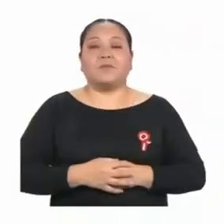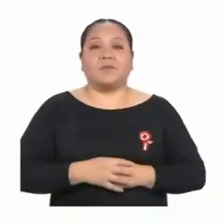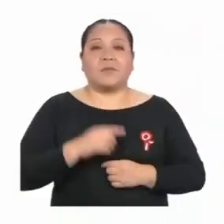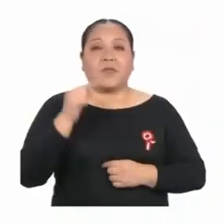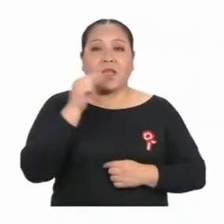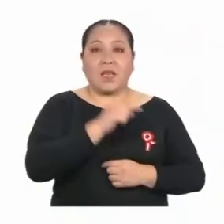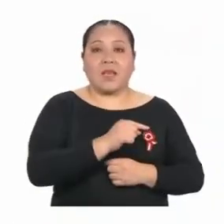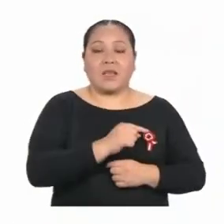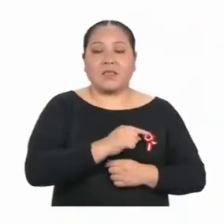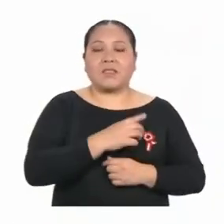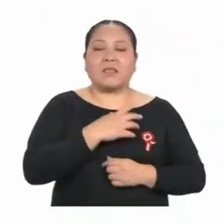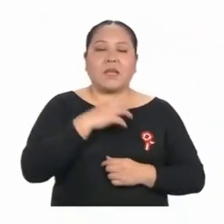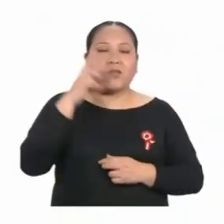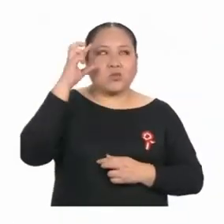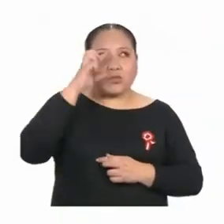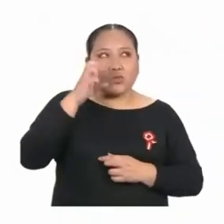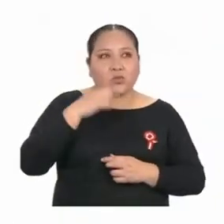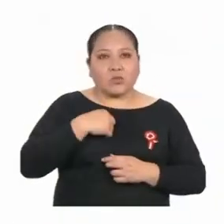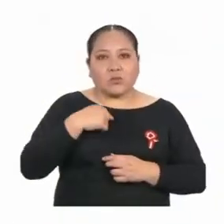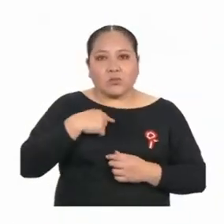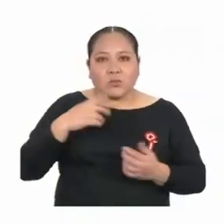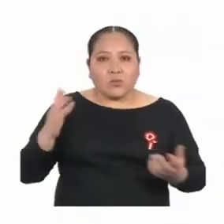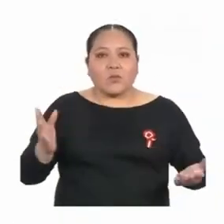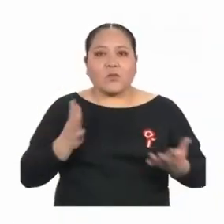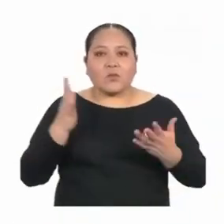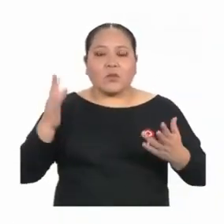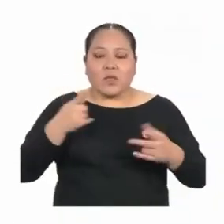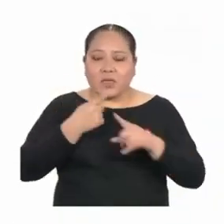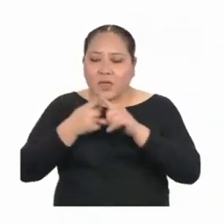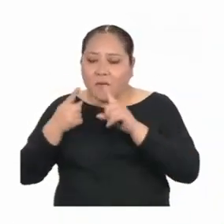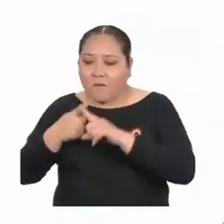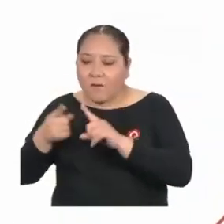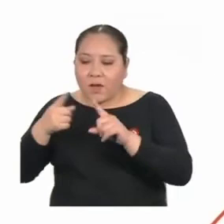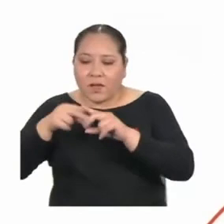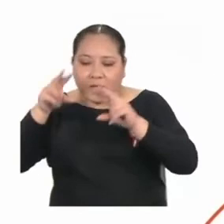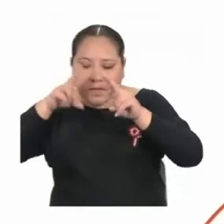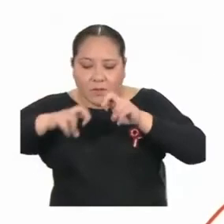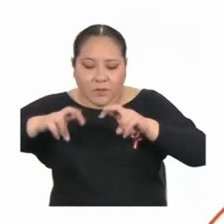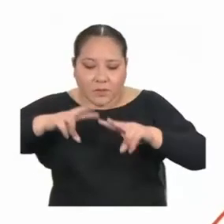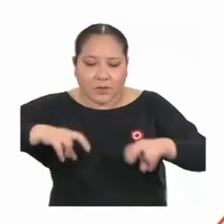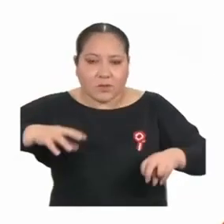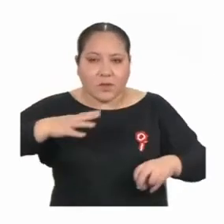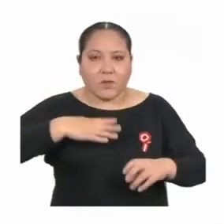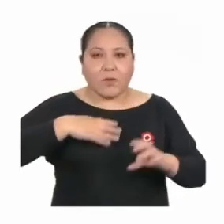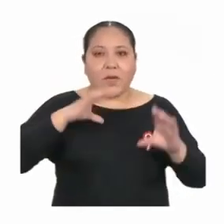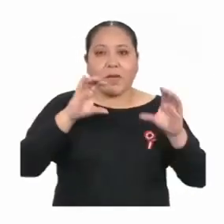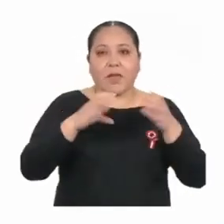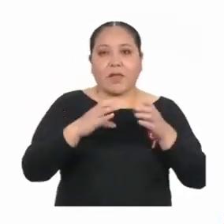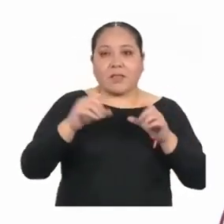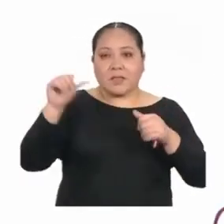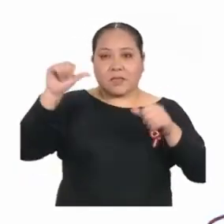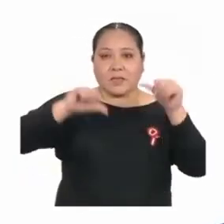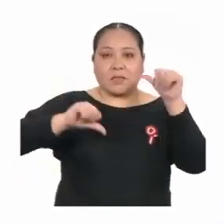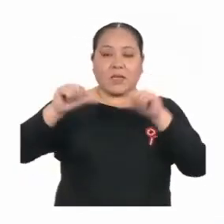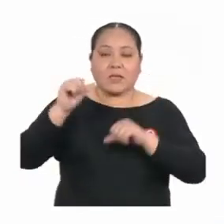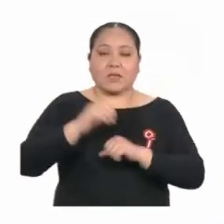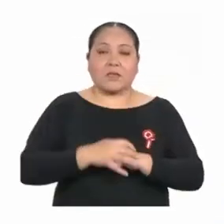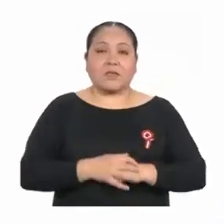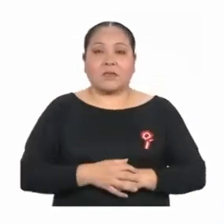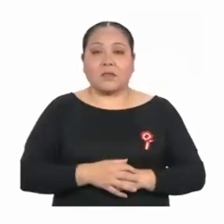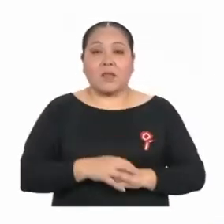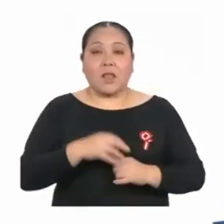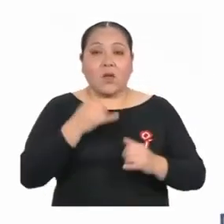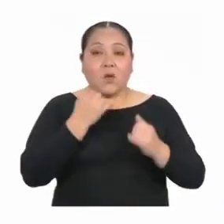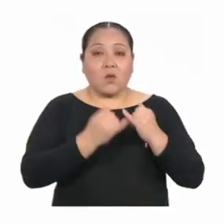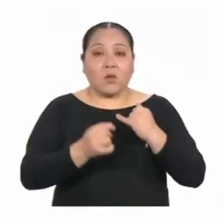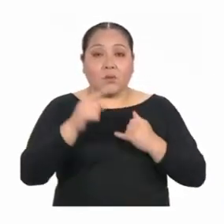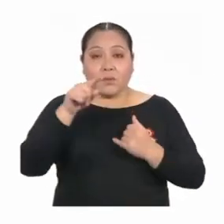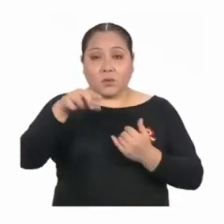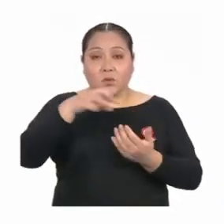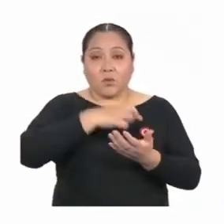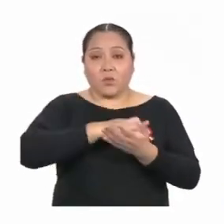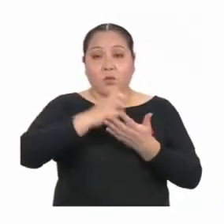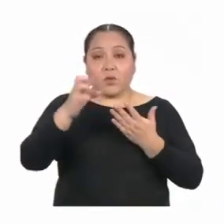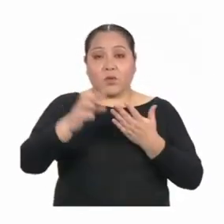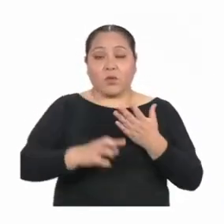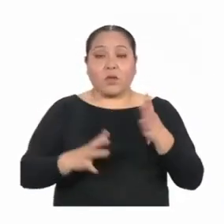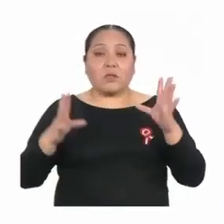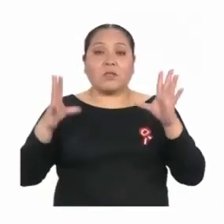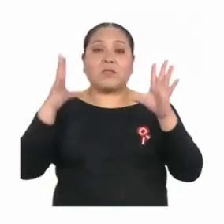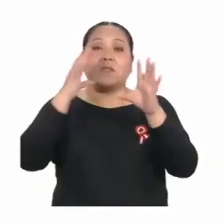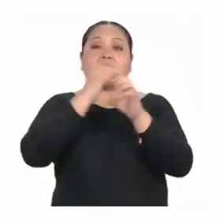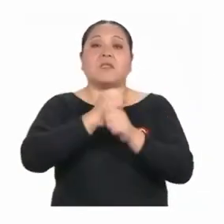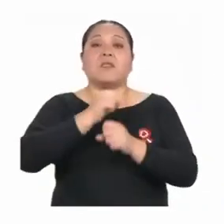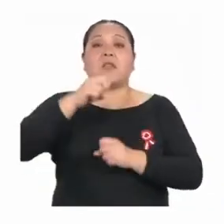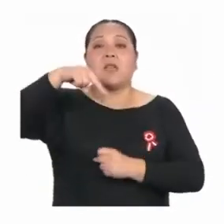Esta inquietud me ha impulsado a realizar diversas investigaciones en mis cursos de ciencia. La última de ellas es un proyecto sobre síntesis